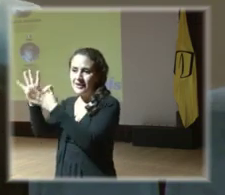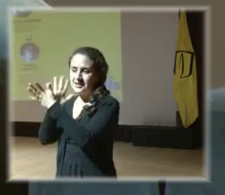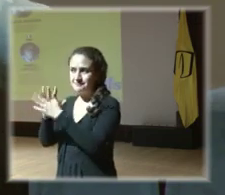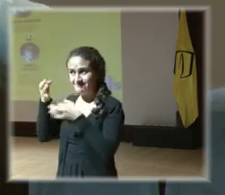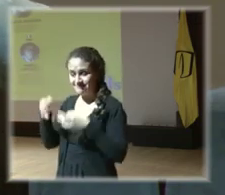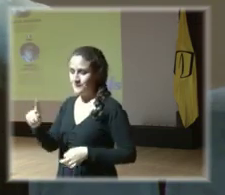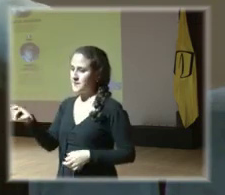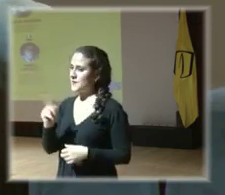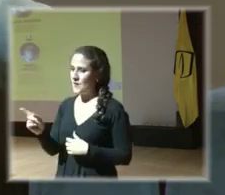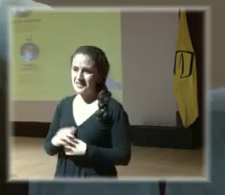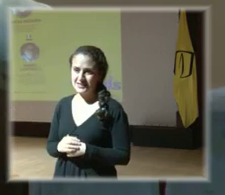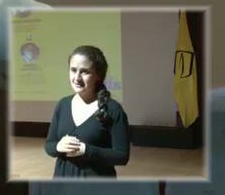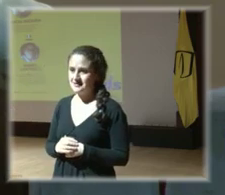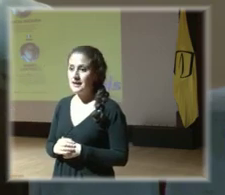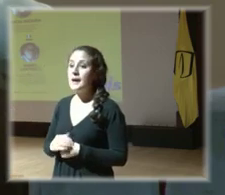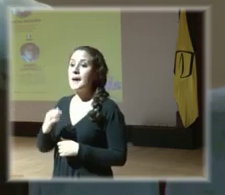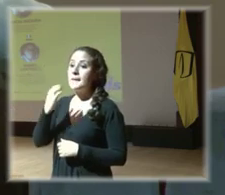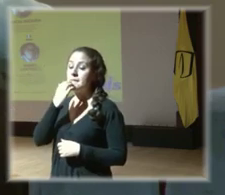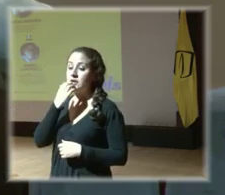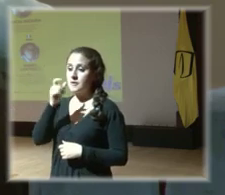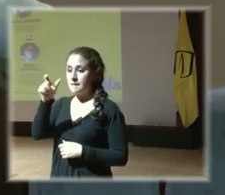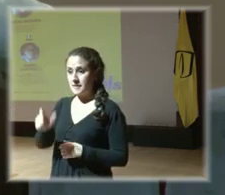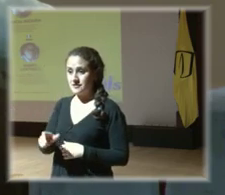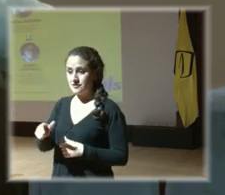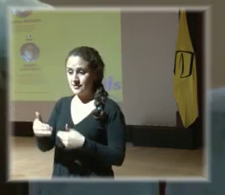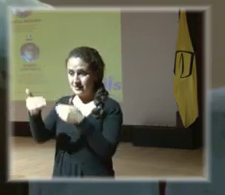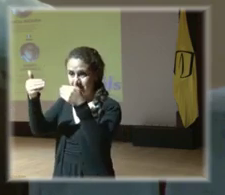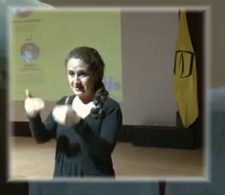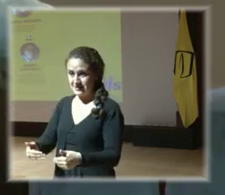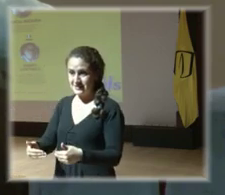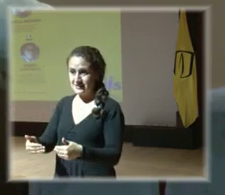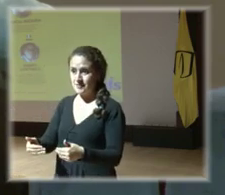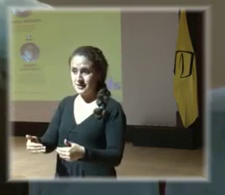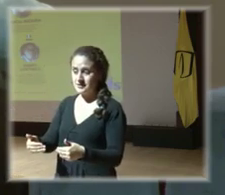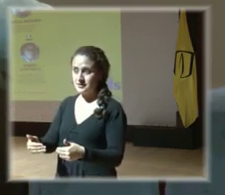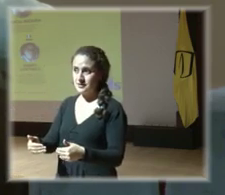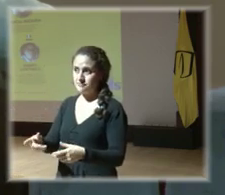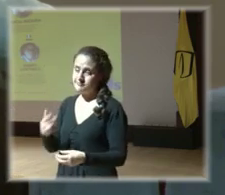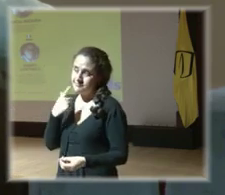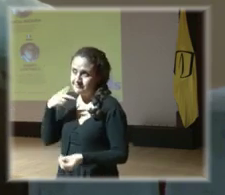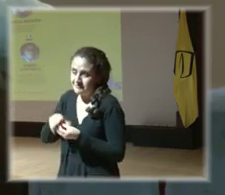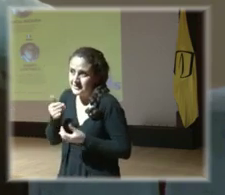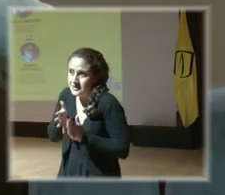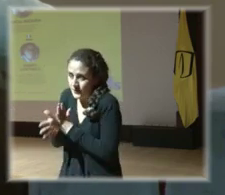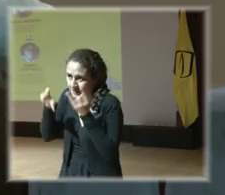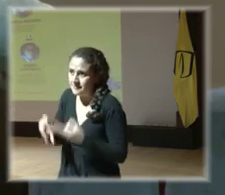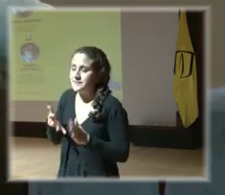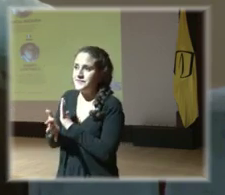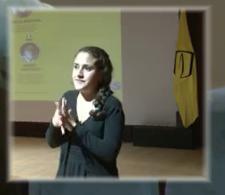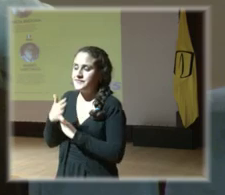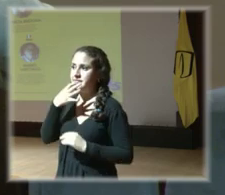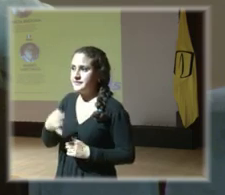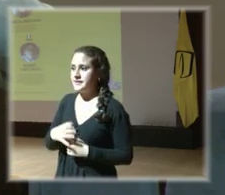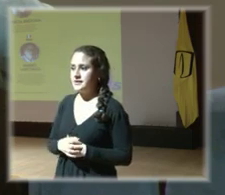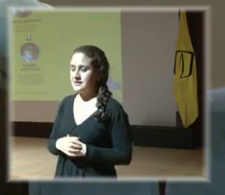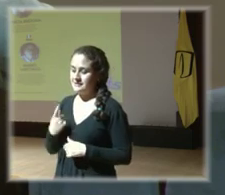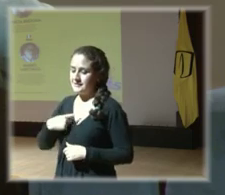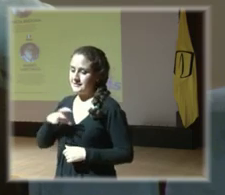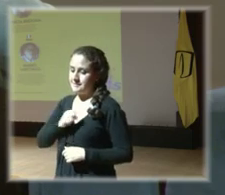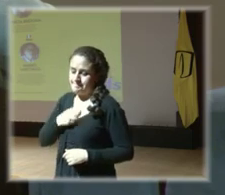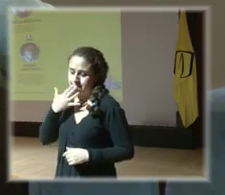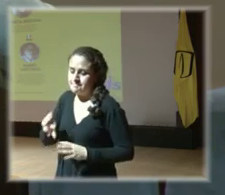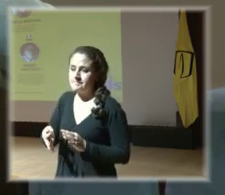que la garantía para que una persona, bueno, el caso concreto lo voy a platicar aunque es realmente triste, ¿no?